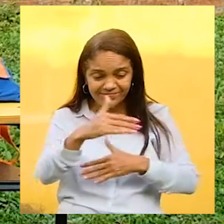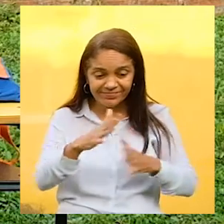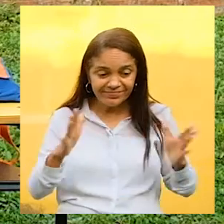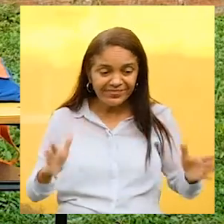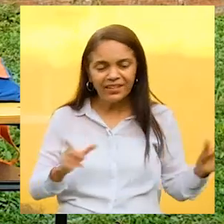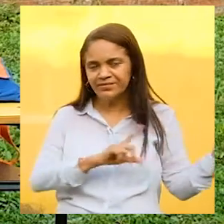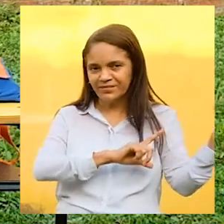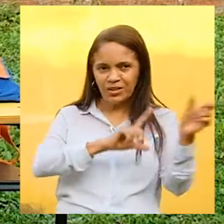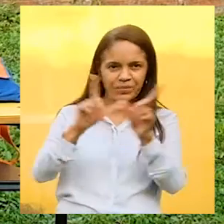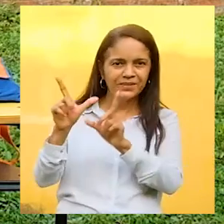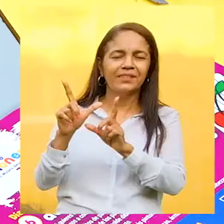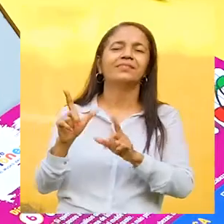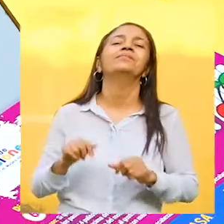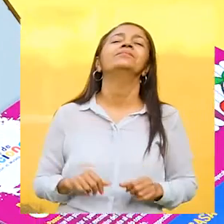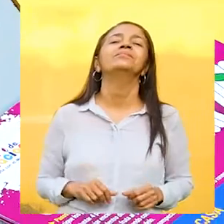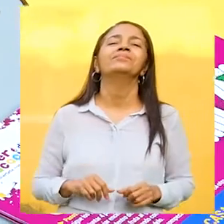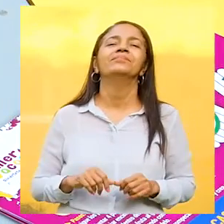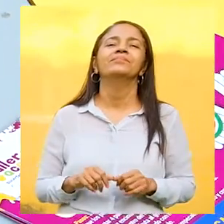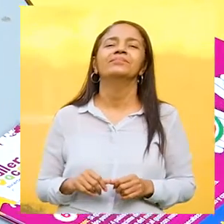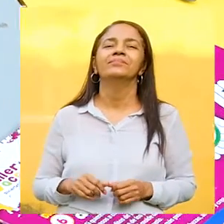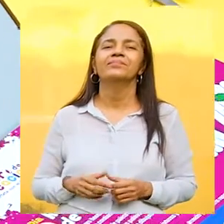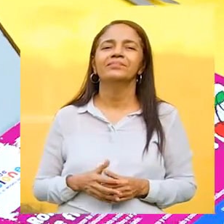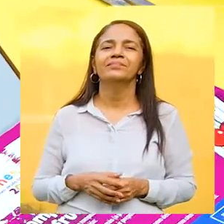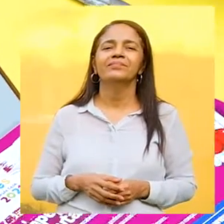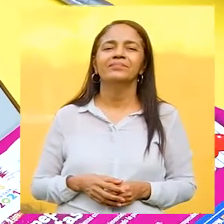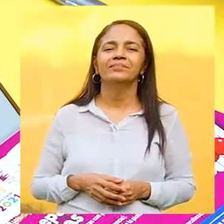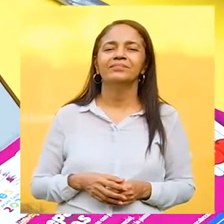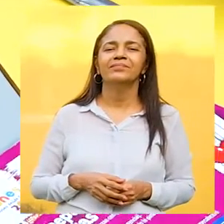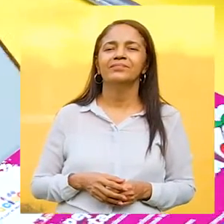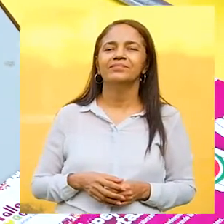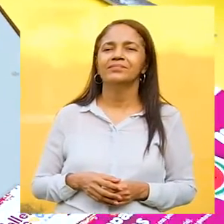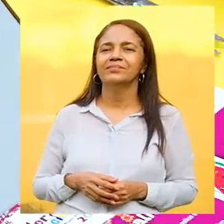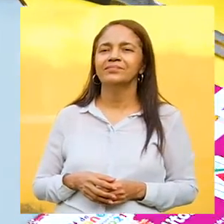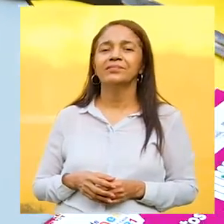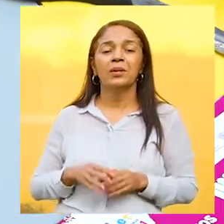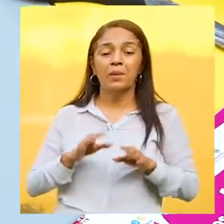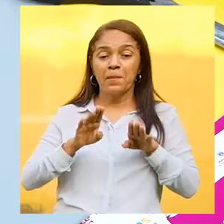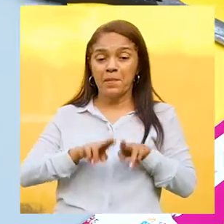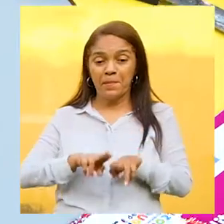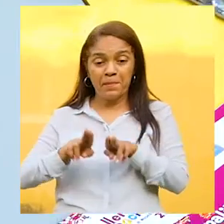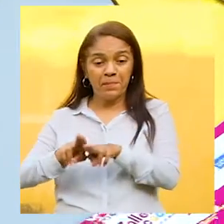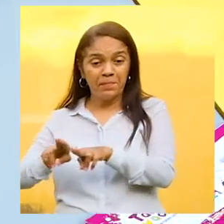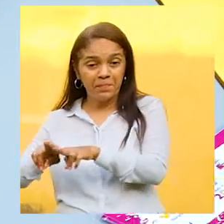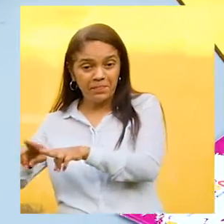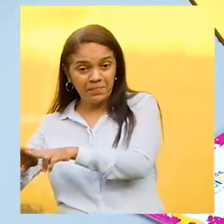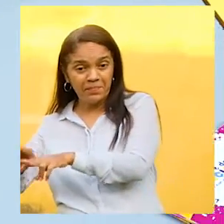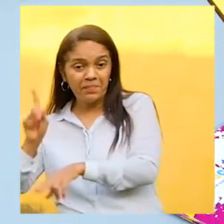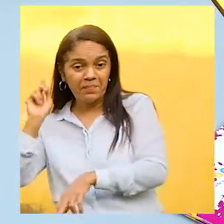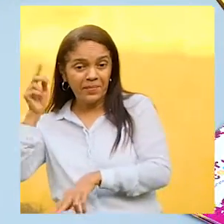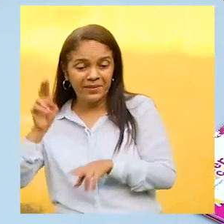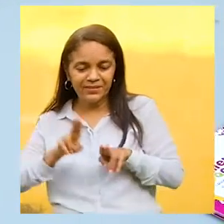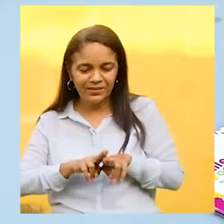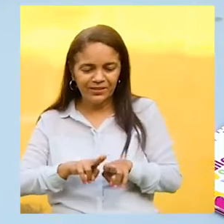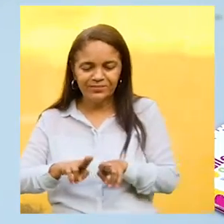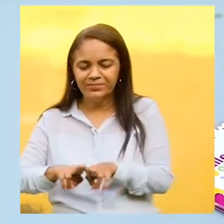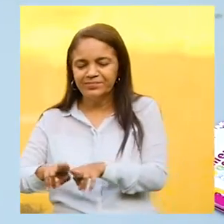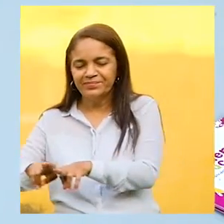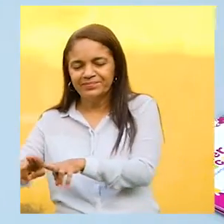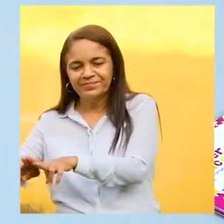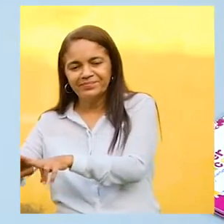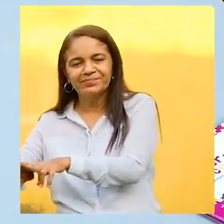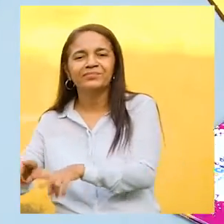a disponernos a hacer la actividad. Debemos poner nuestros palitos de paleta de manera